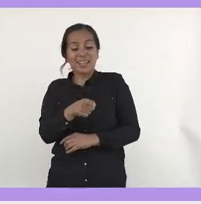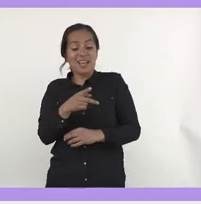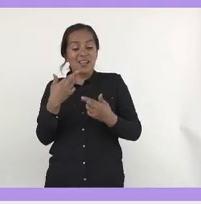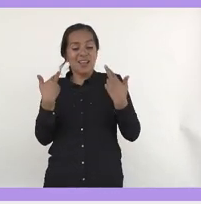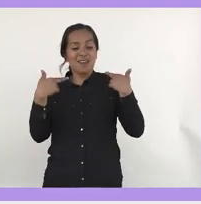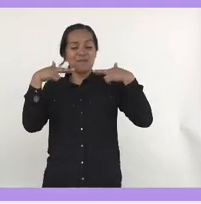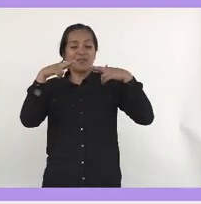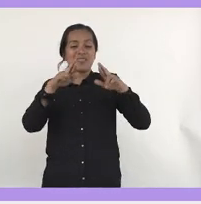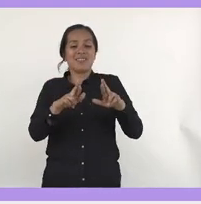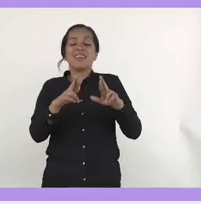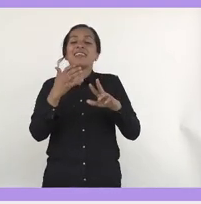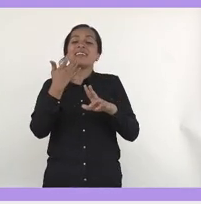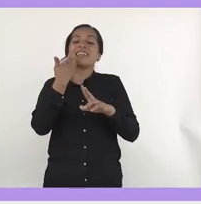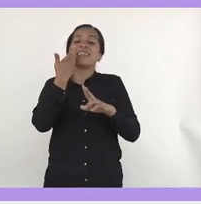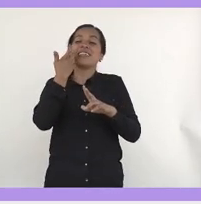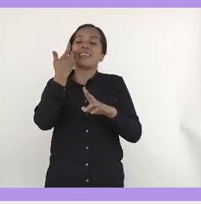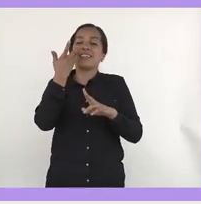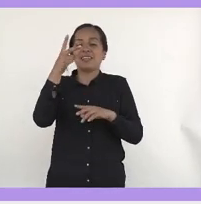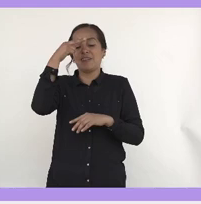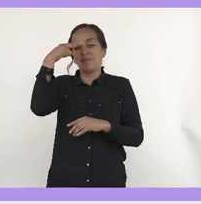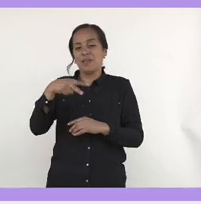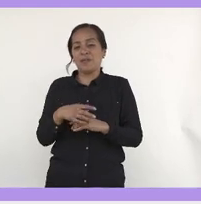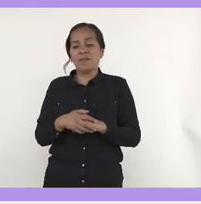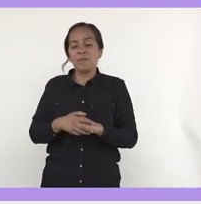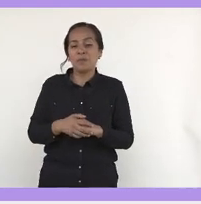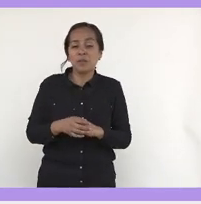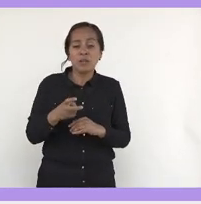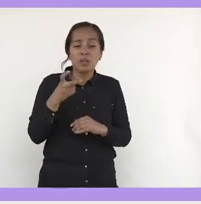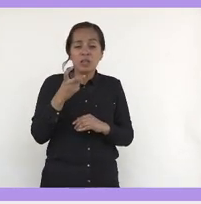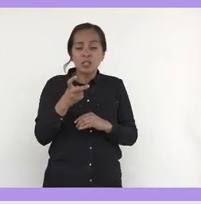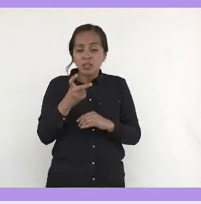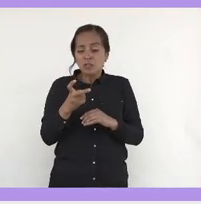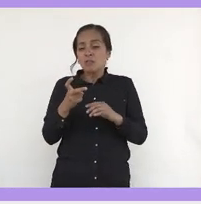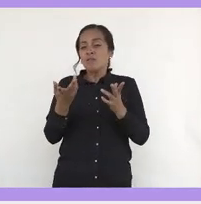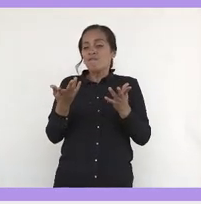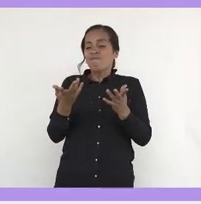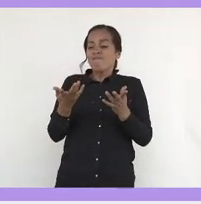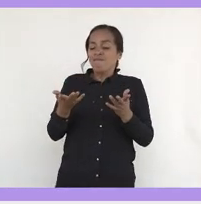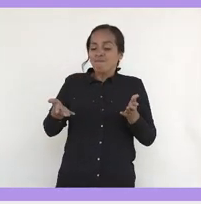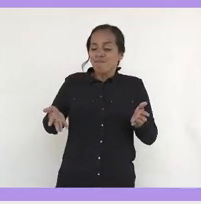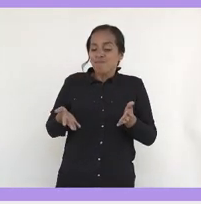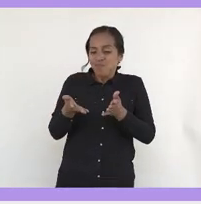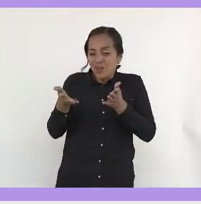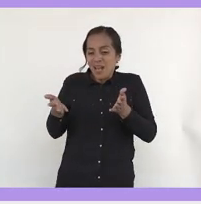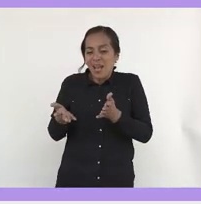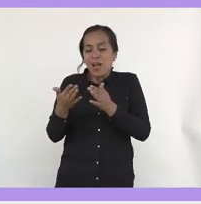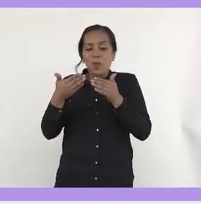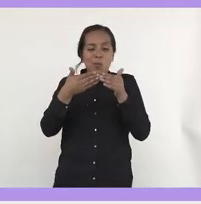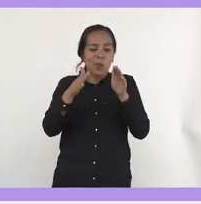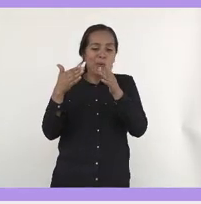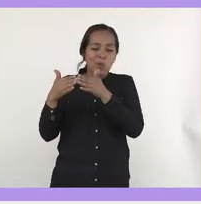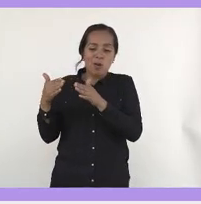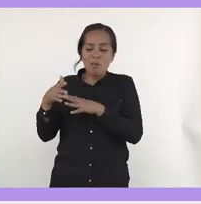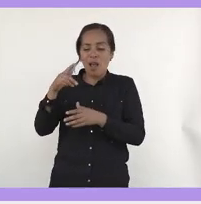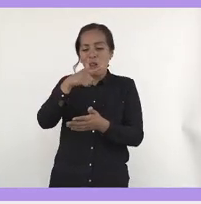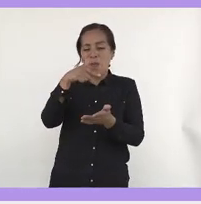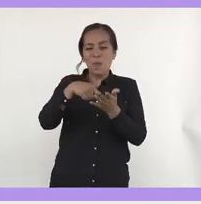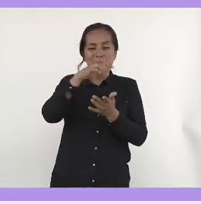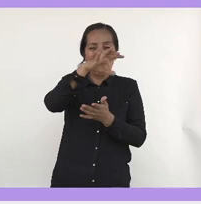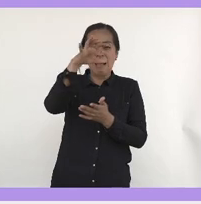de representar a México entonces Considero que este tipo de iniciativas de poder abrir las puertas para poder